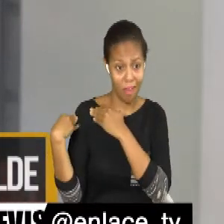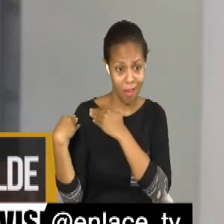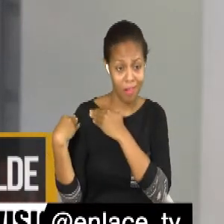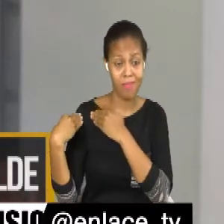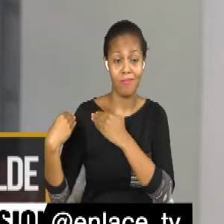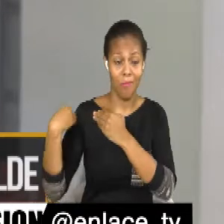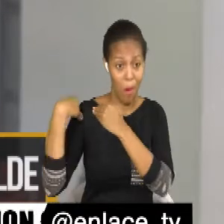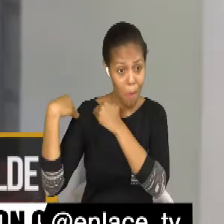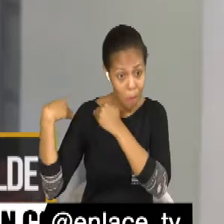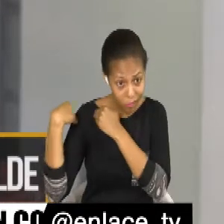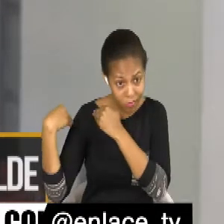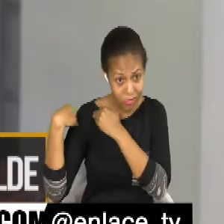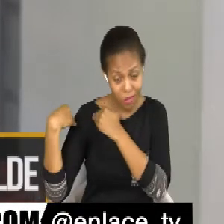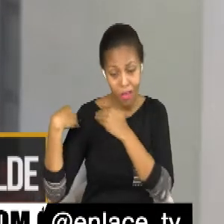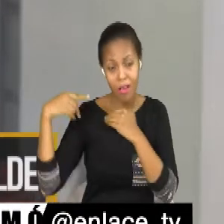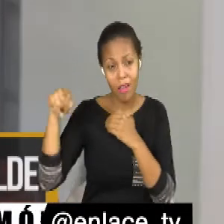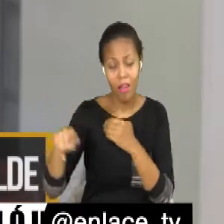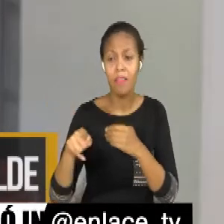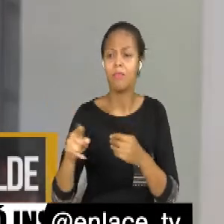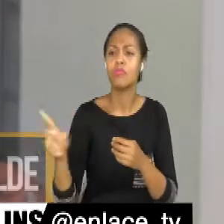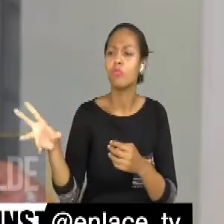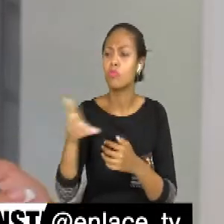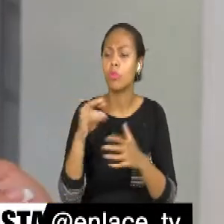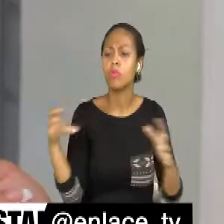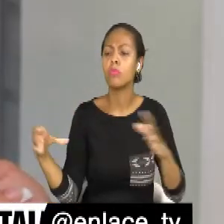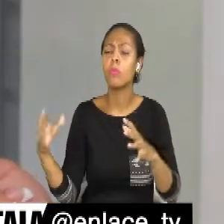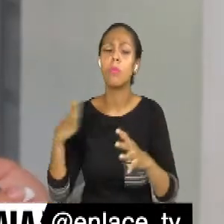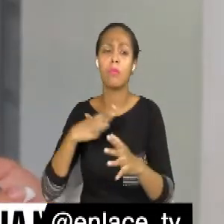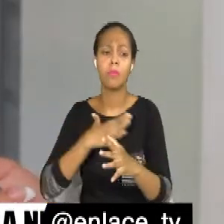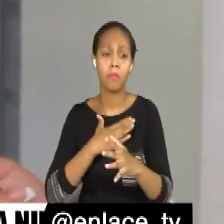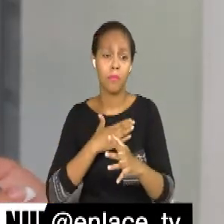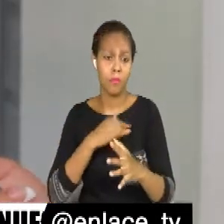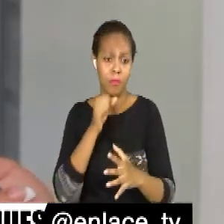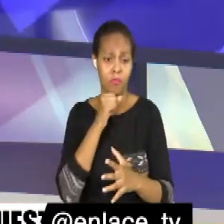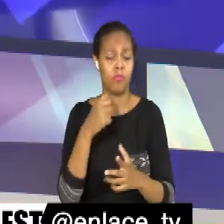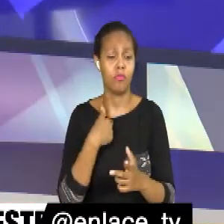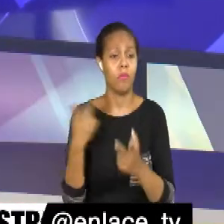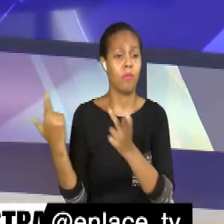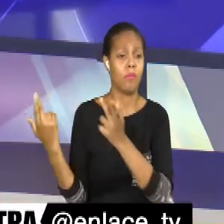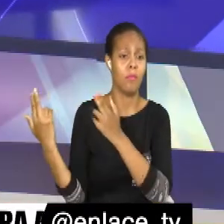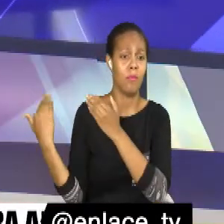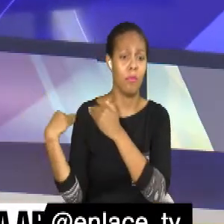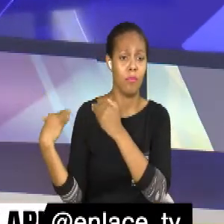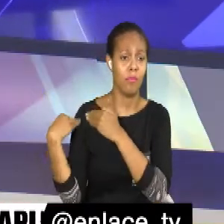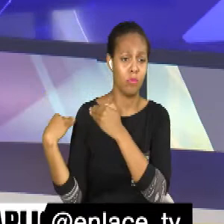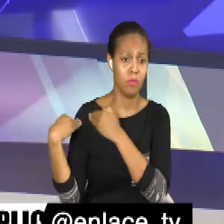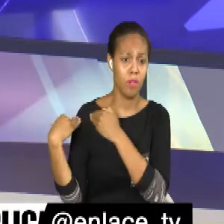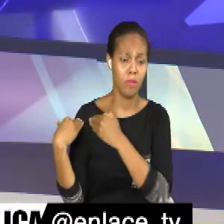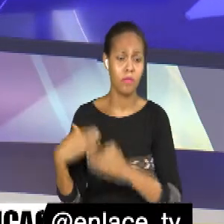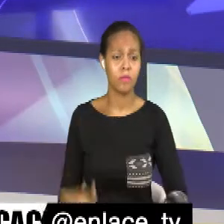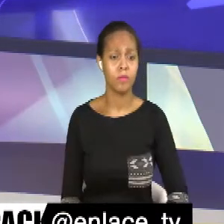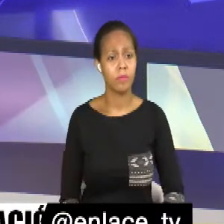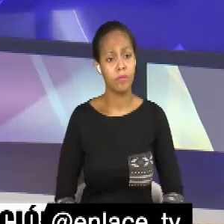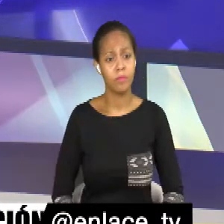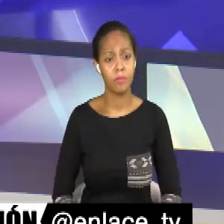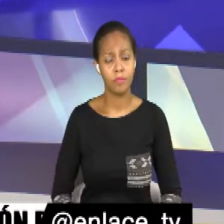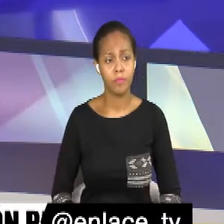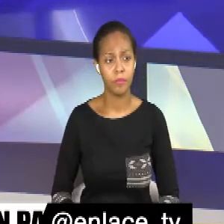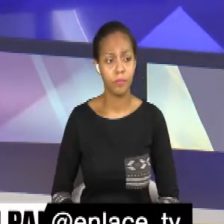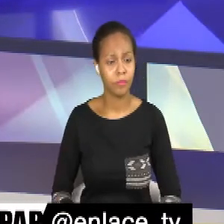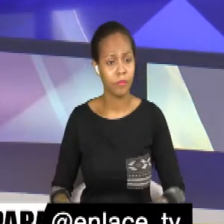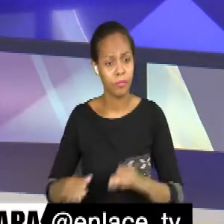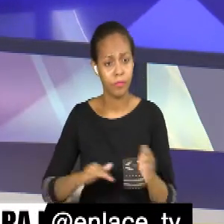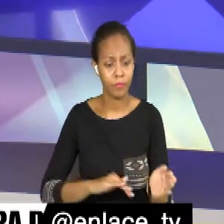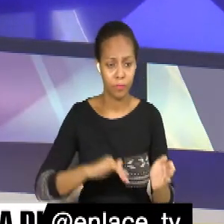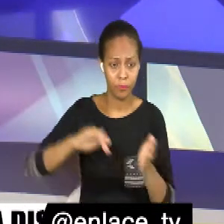y actuaré con cabeza fría dentro de esa responsabilidad. En otra información, los habitantes del municipio de